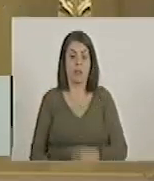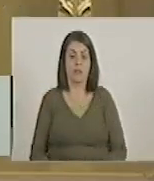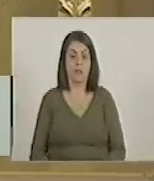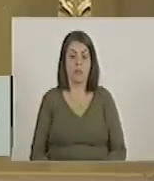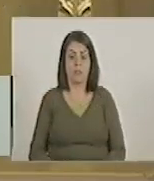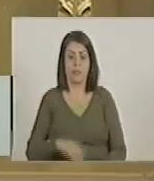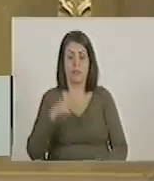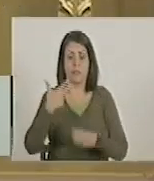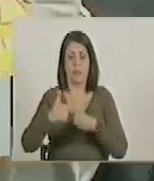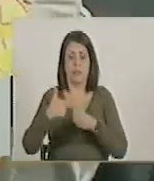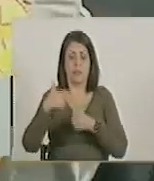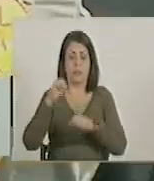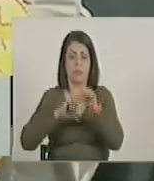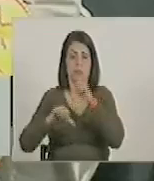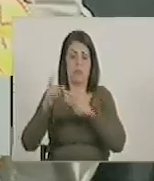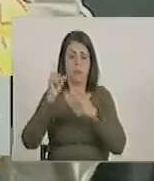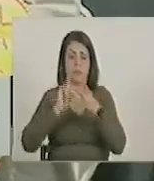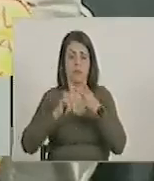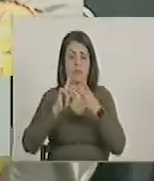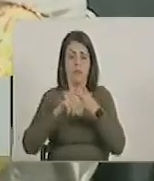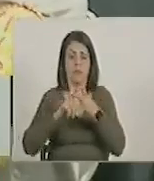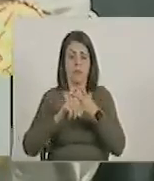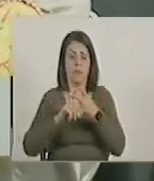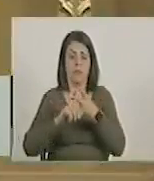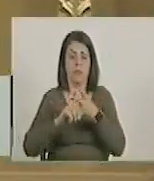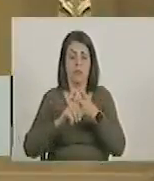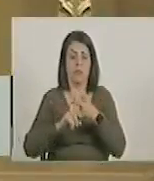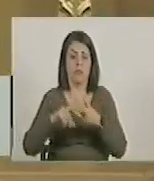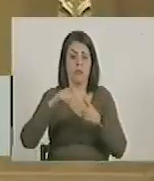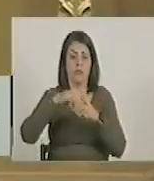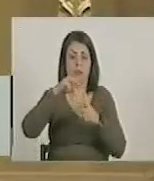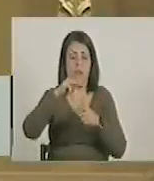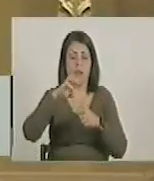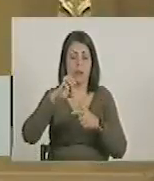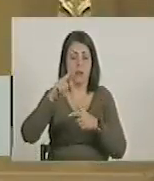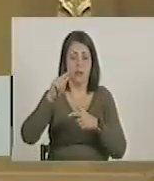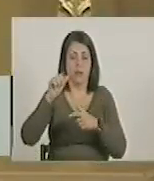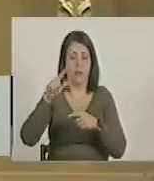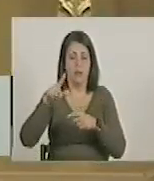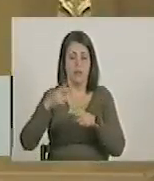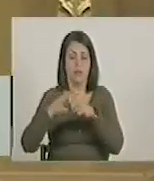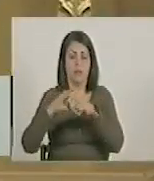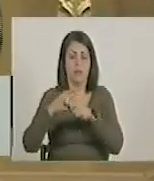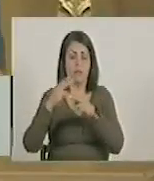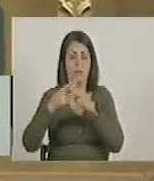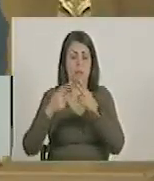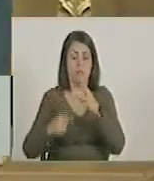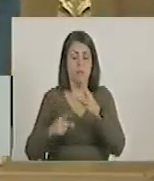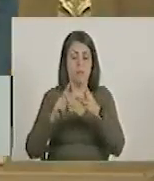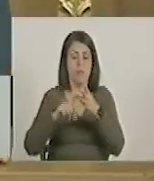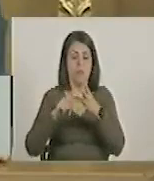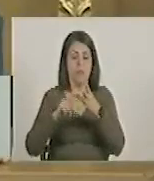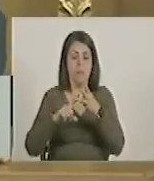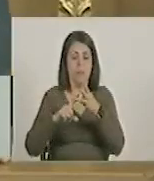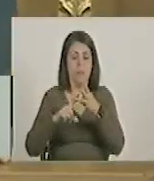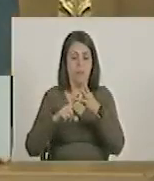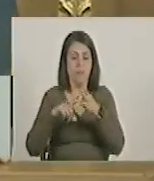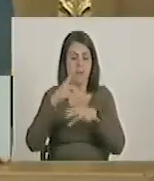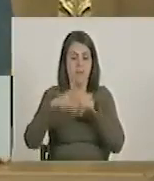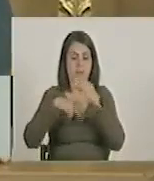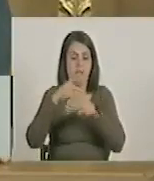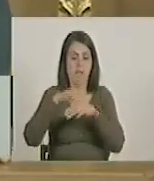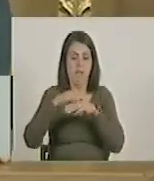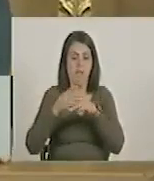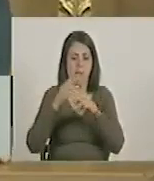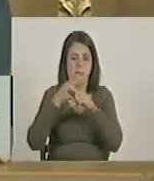el sector petroquímico. En segundo lugar, el sector metalmecánico, siderúrgico, el sector productor